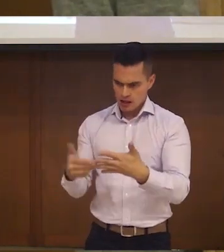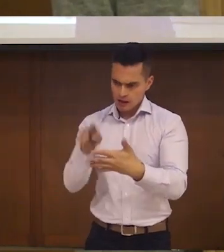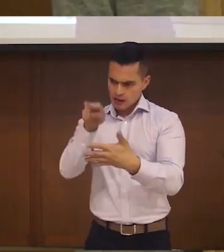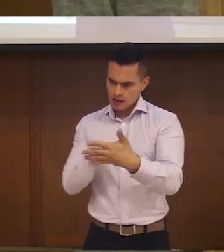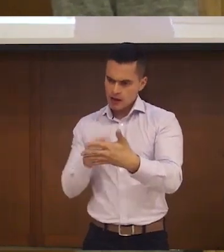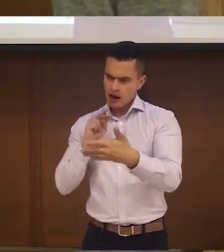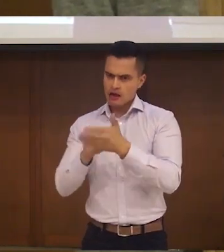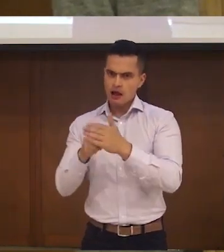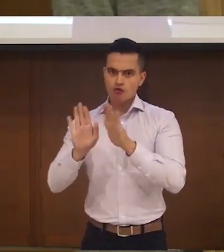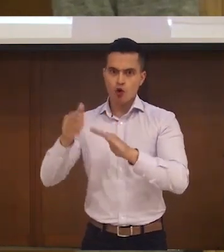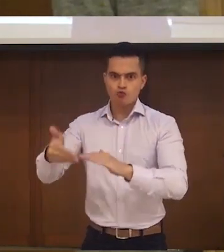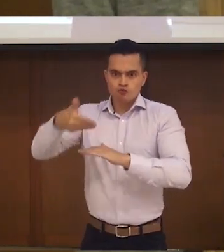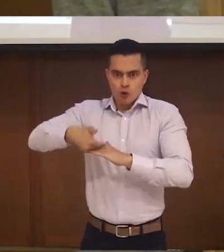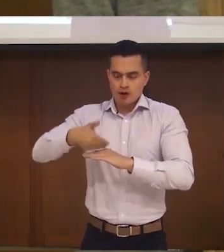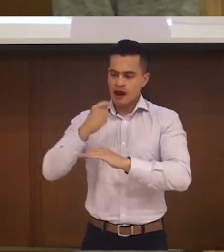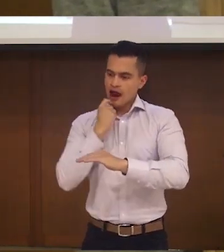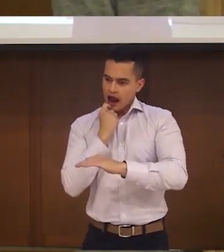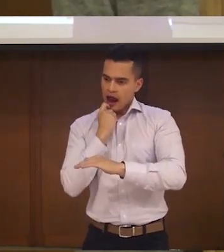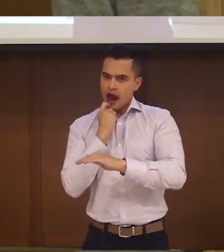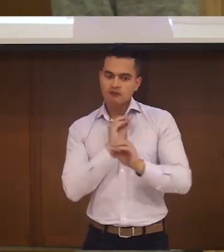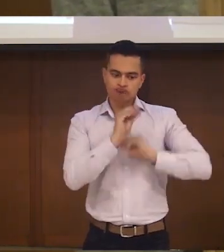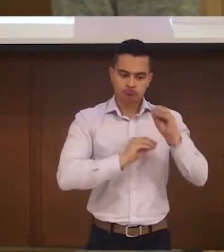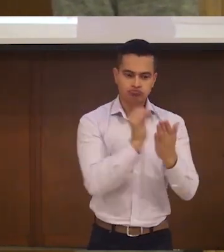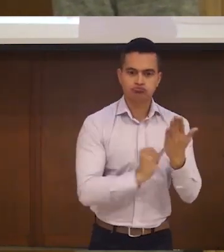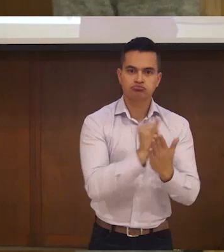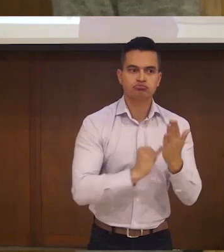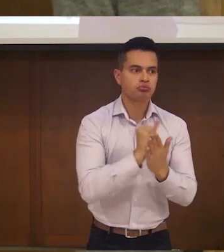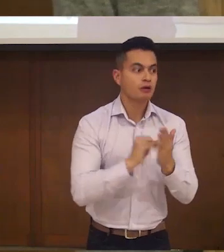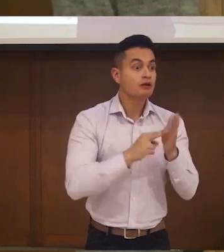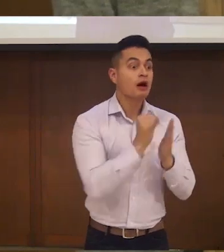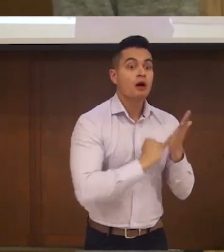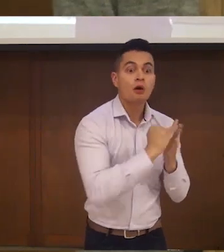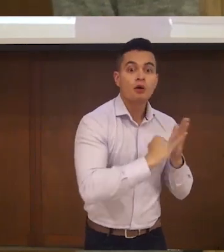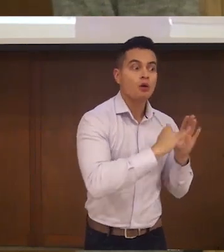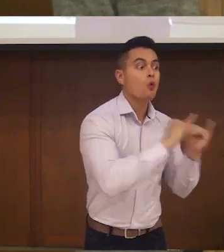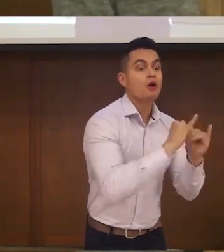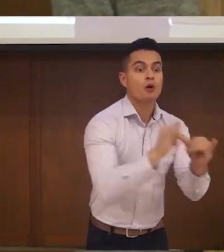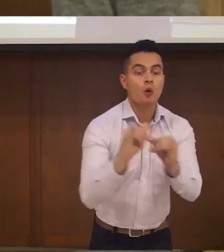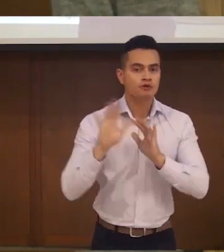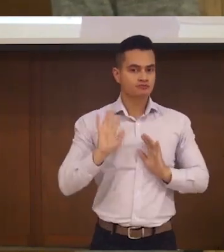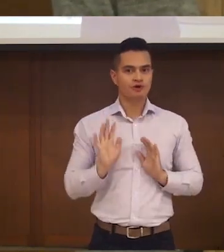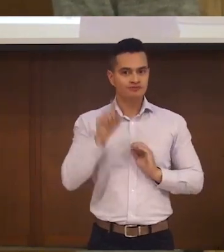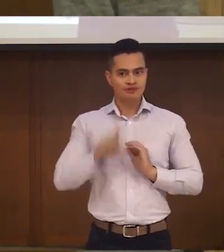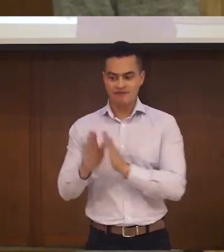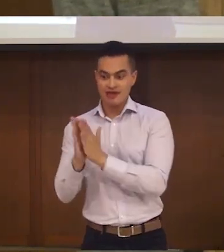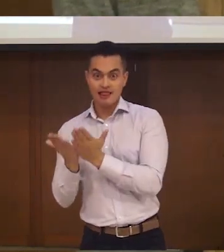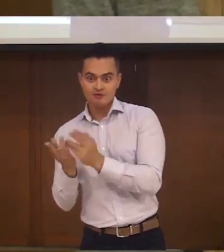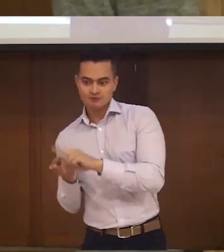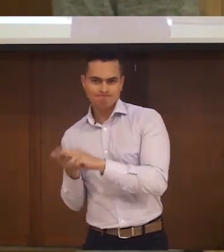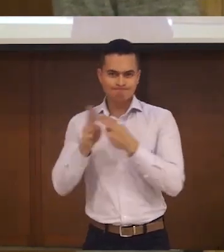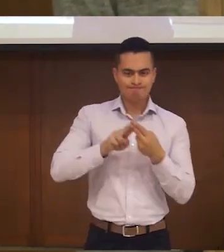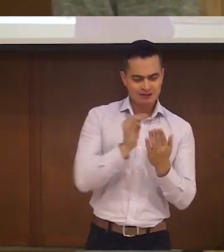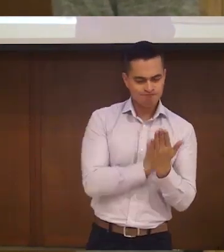cada texto propone una cosa distinta, entonces uno no hace siempre lo mismo, ¿no es cierto? Se adapta al texto que tiene para